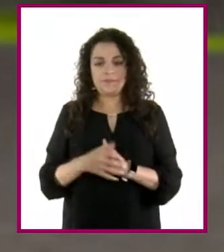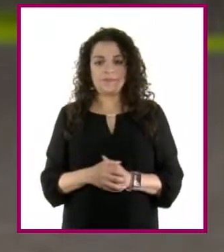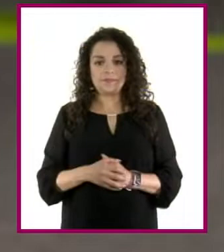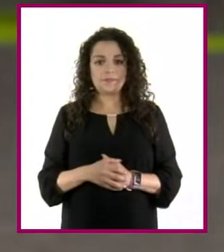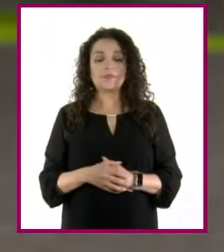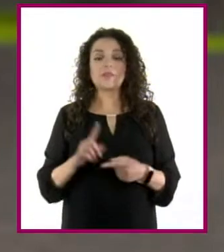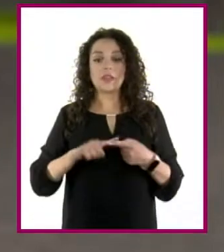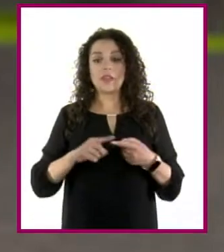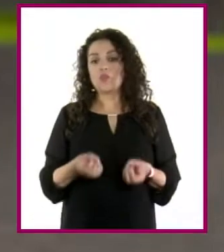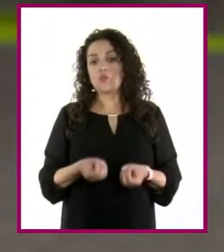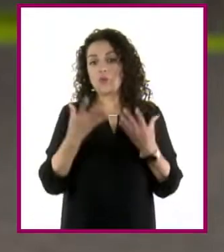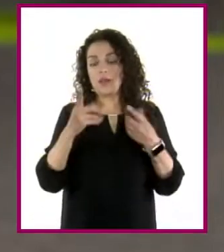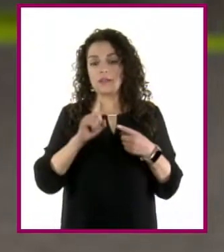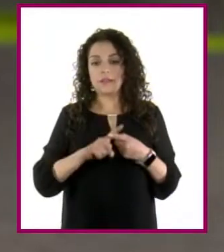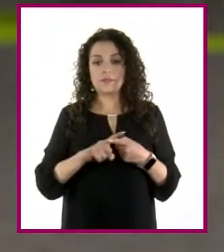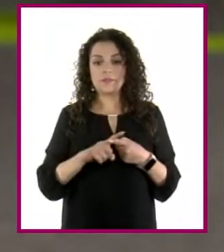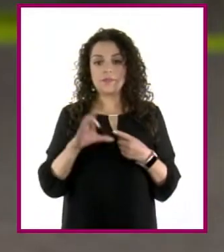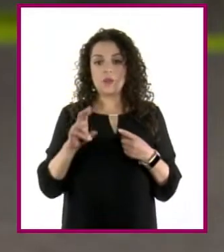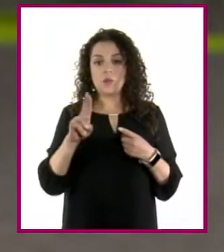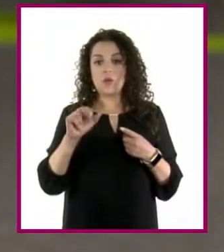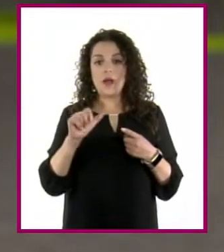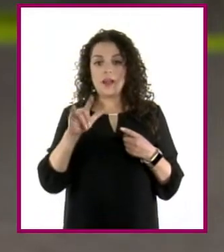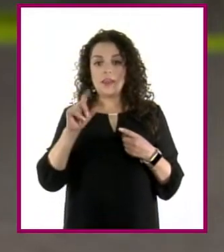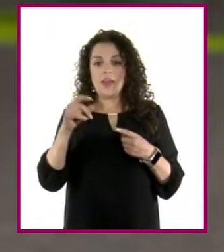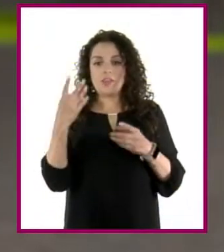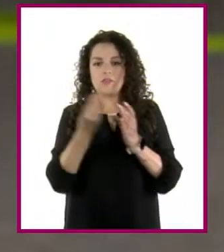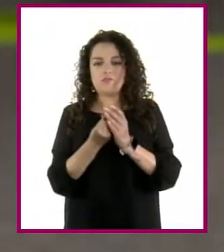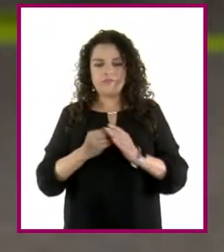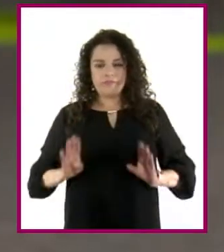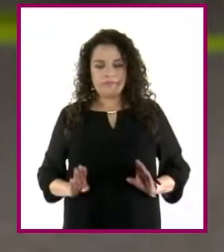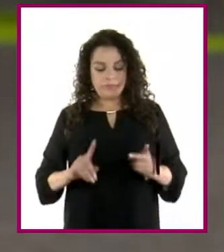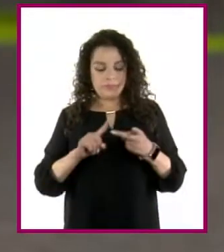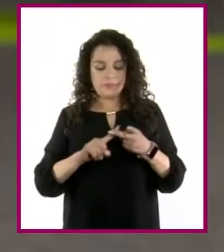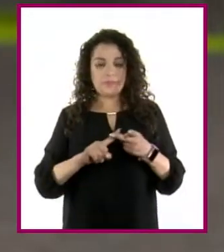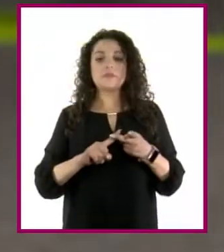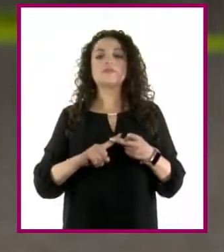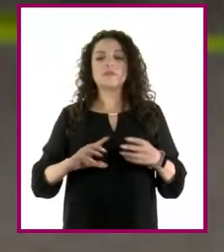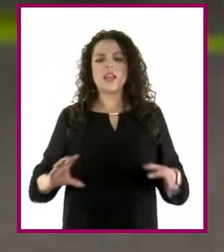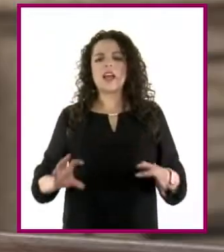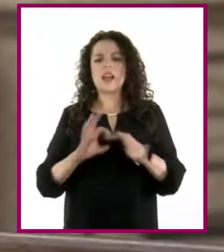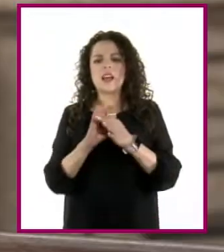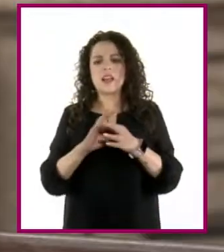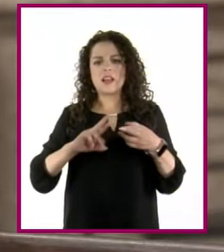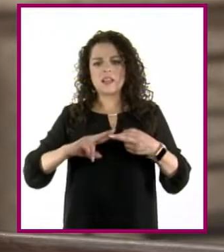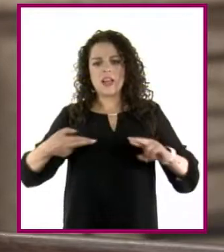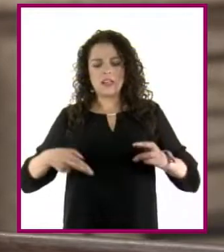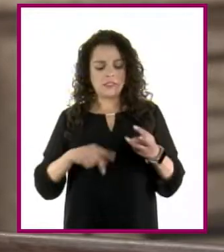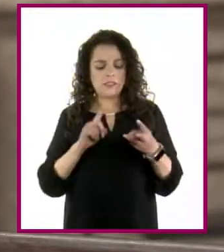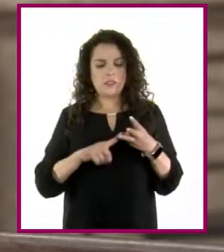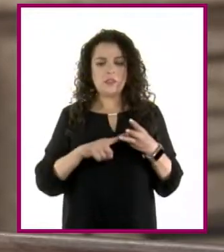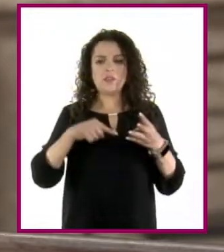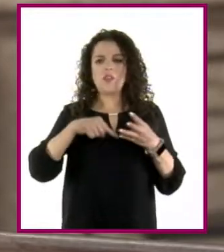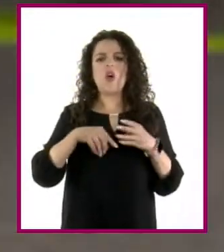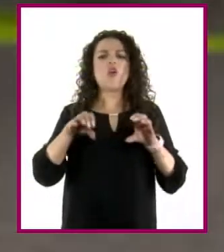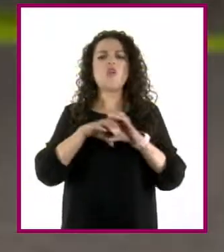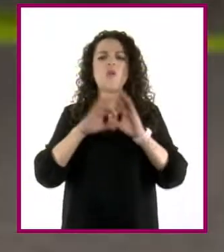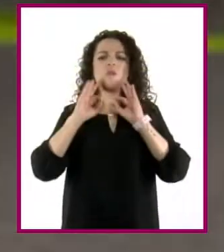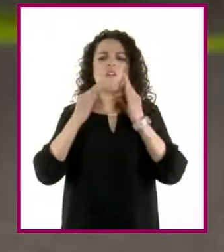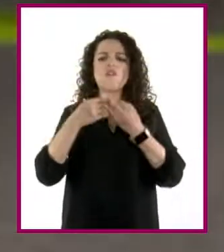cantidad, máxima de cualidad, máxima de relación y máxima de modo. Pues explícalas a